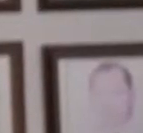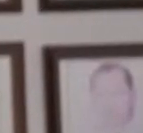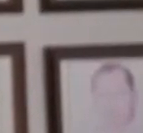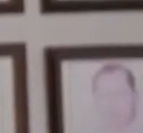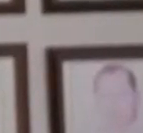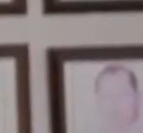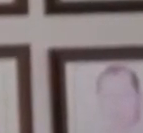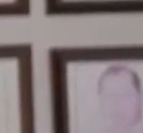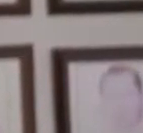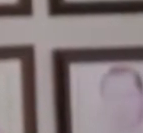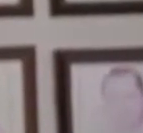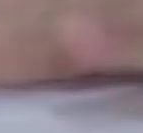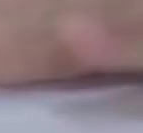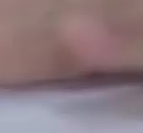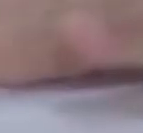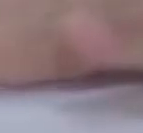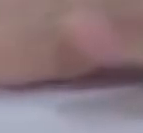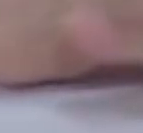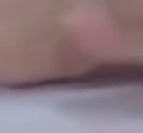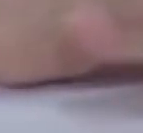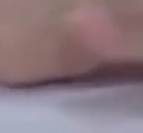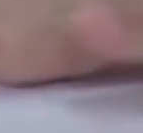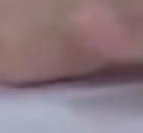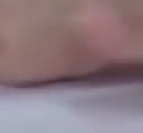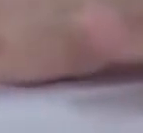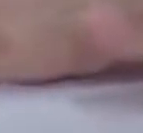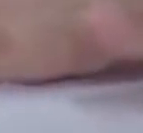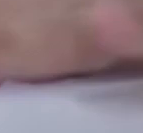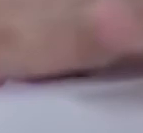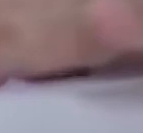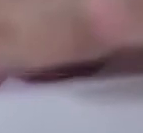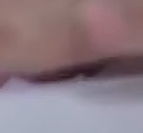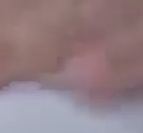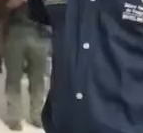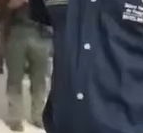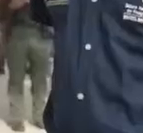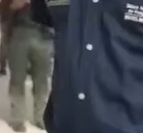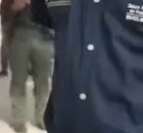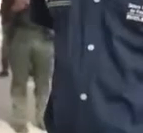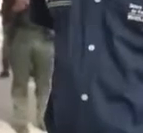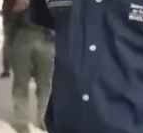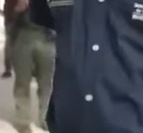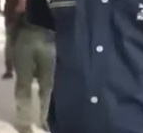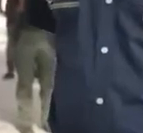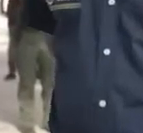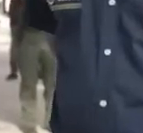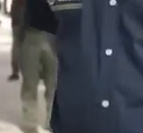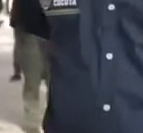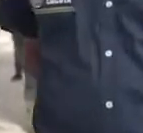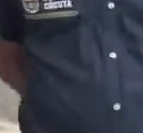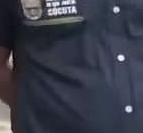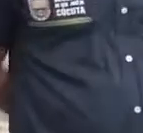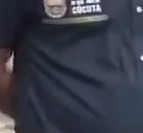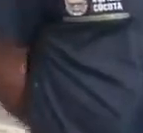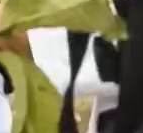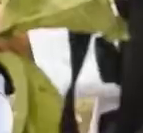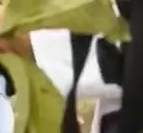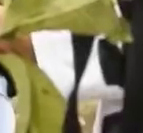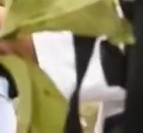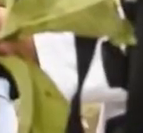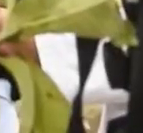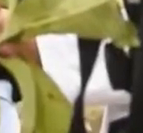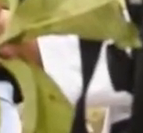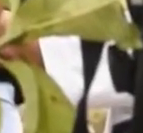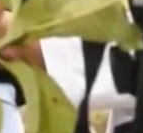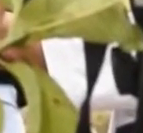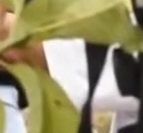golpes contundentes contra la corrupción. Es por esto que decidimos frenar el cobro que pretendían realizar a los cucuteños en la escombrera municipal